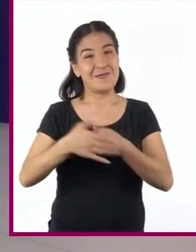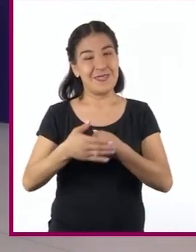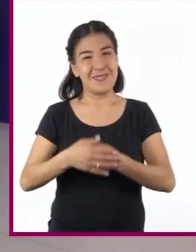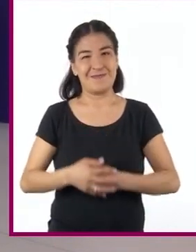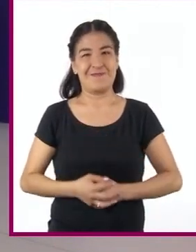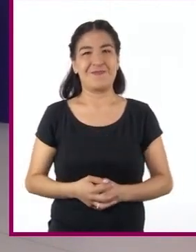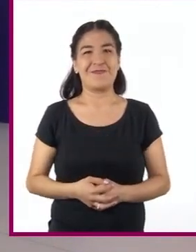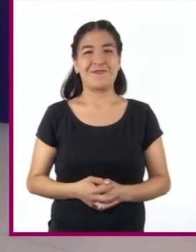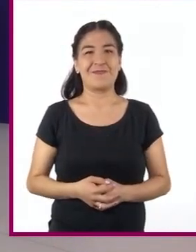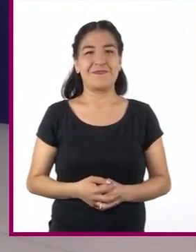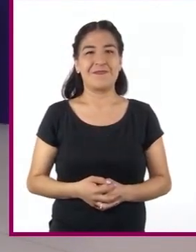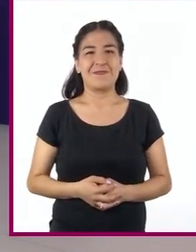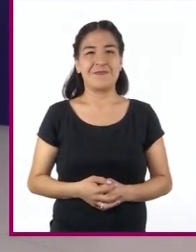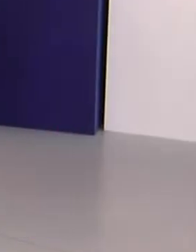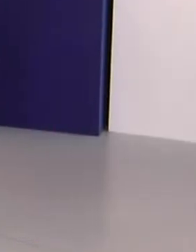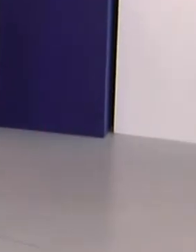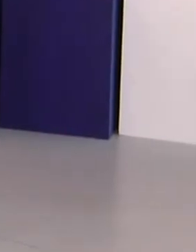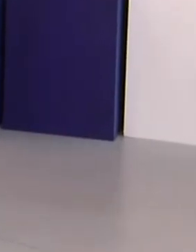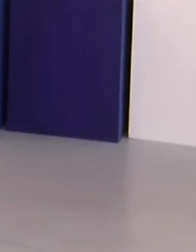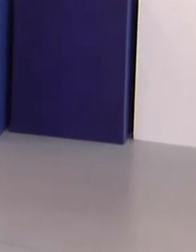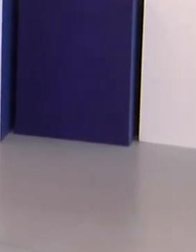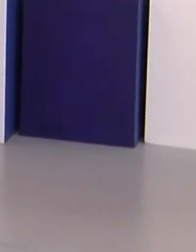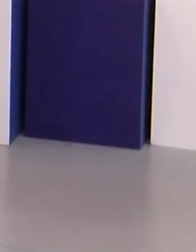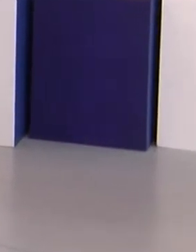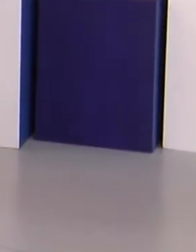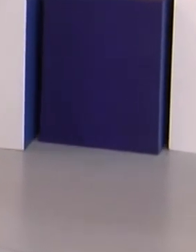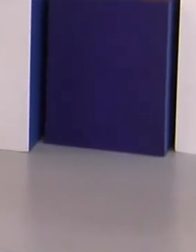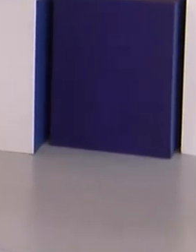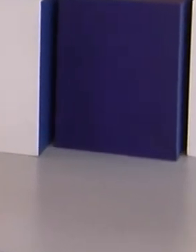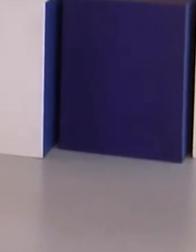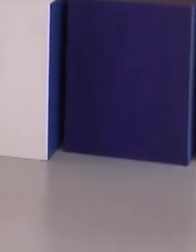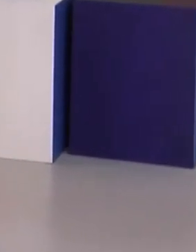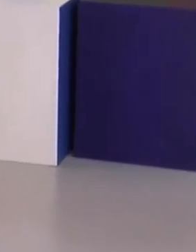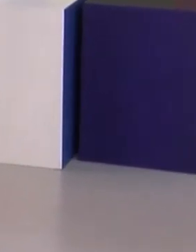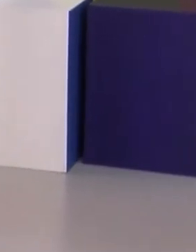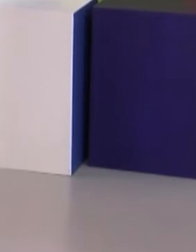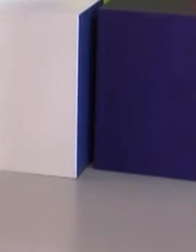próxima! Mira qué interesantes casos.